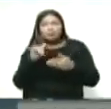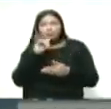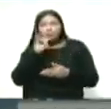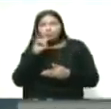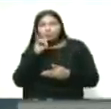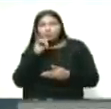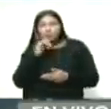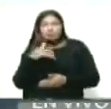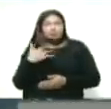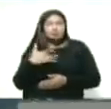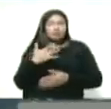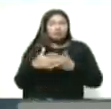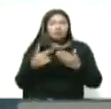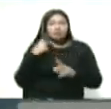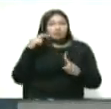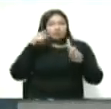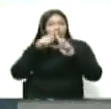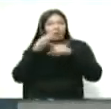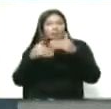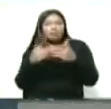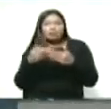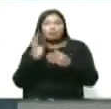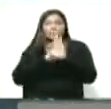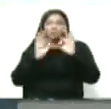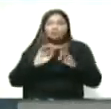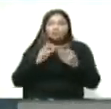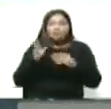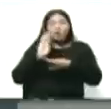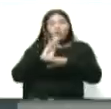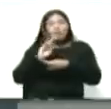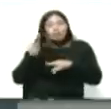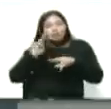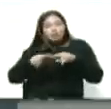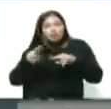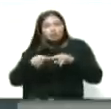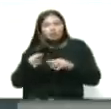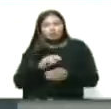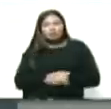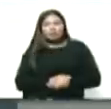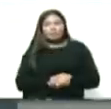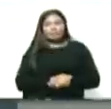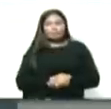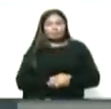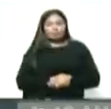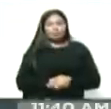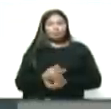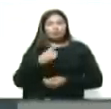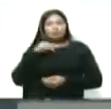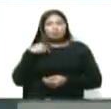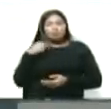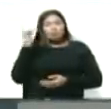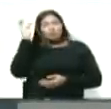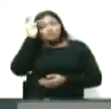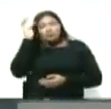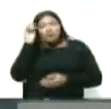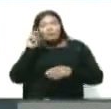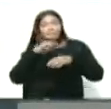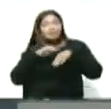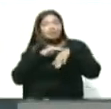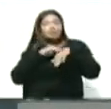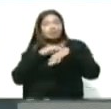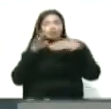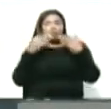de sensibilización destinadas a actores que son claves para la protección de la infancia y la adolescencia, como son los fiscales del Ministerio